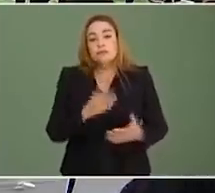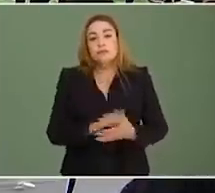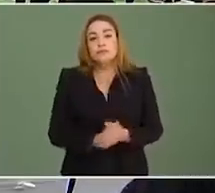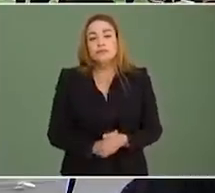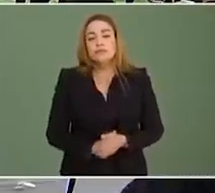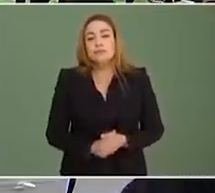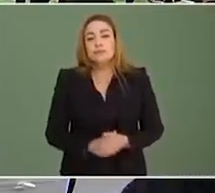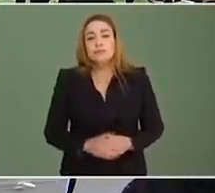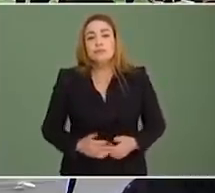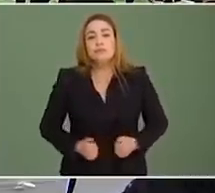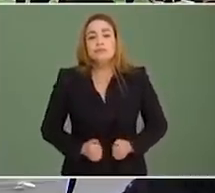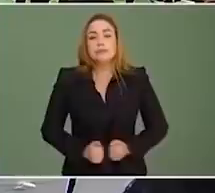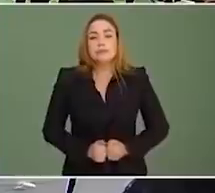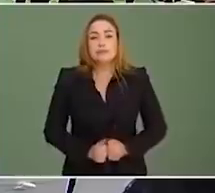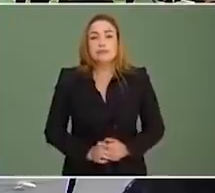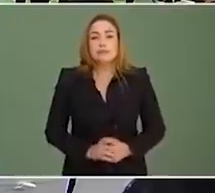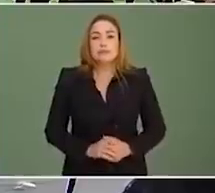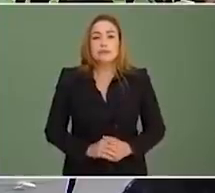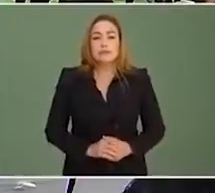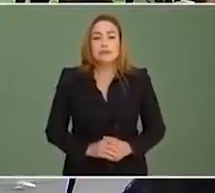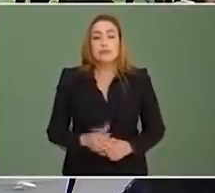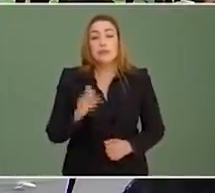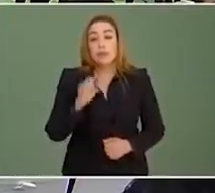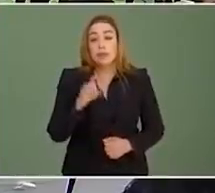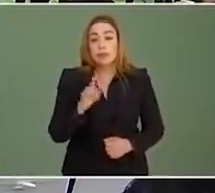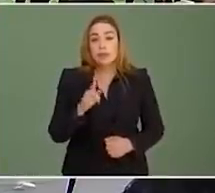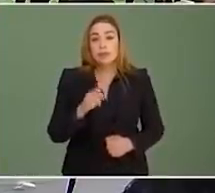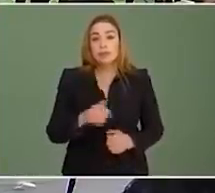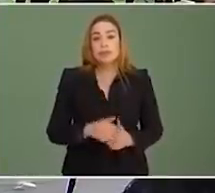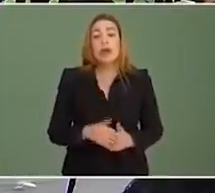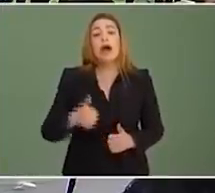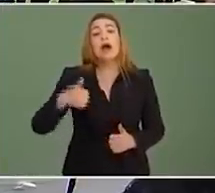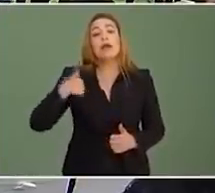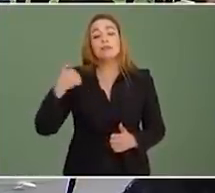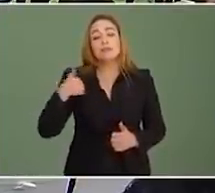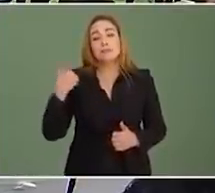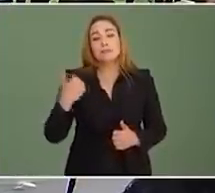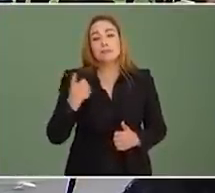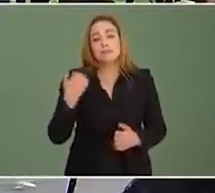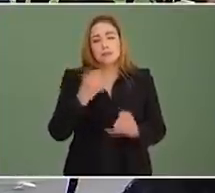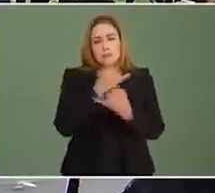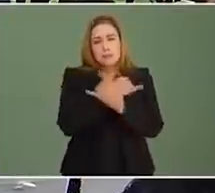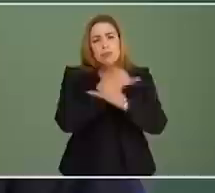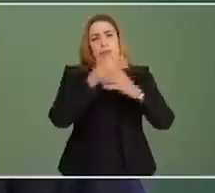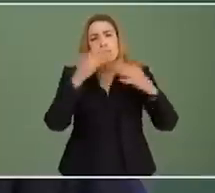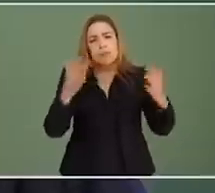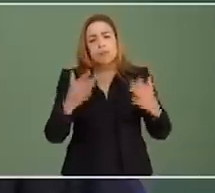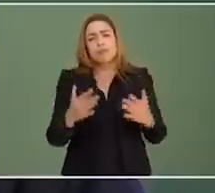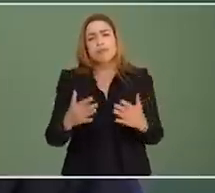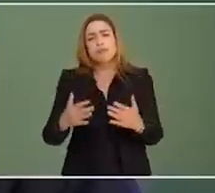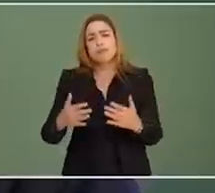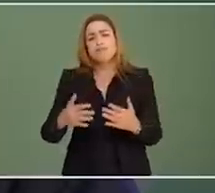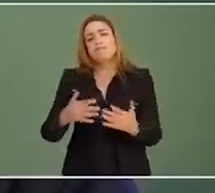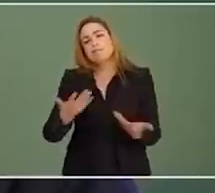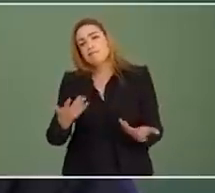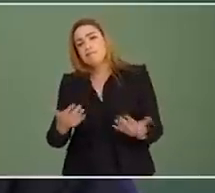aprovechamos para informar que luego de un proceso de